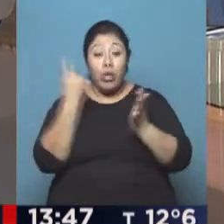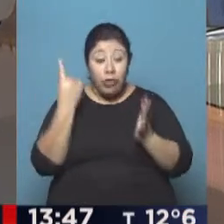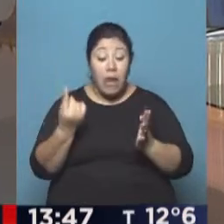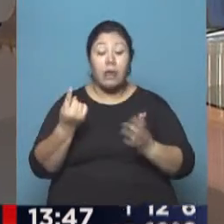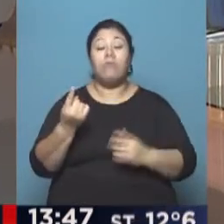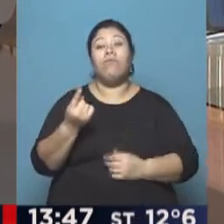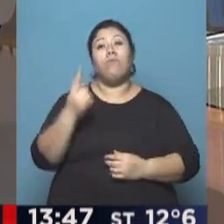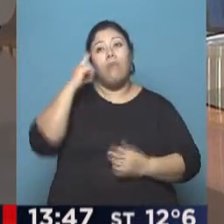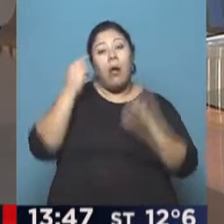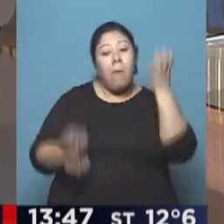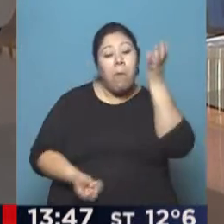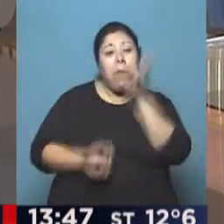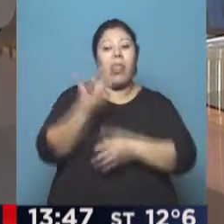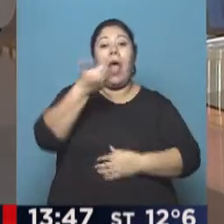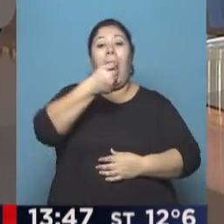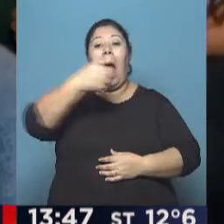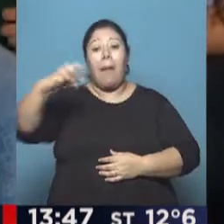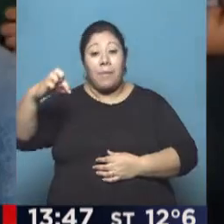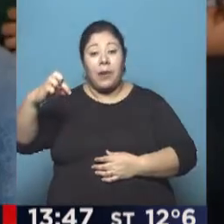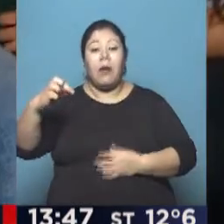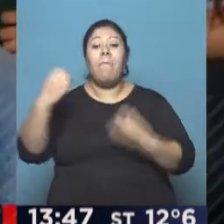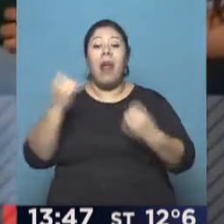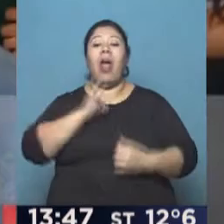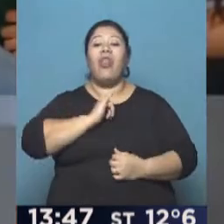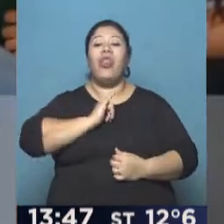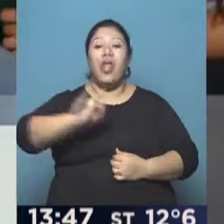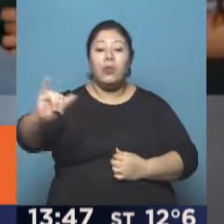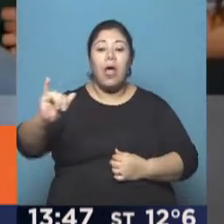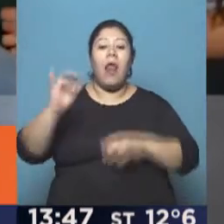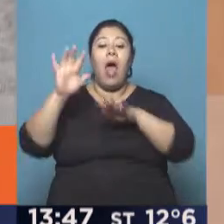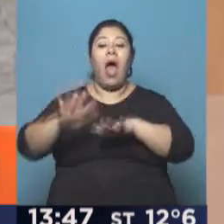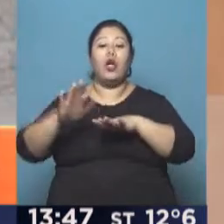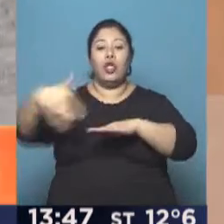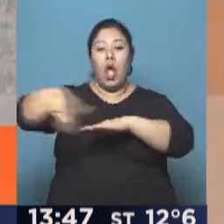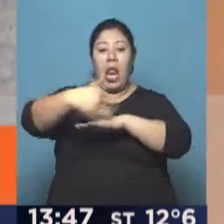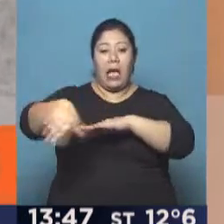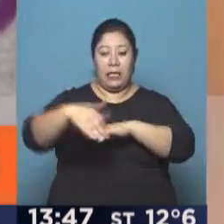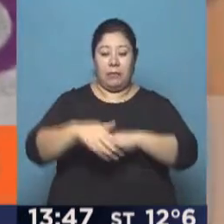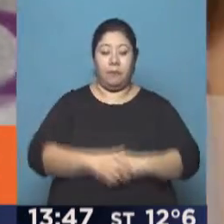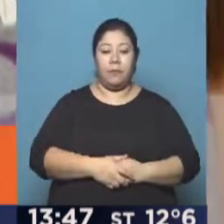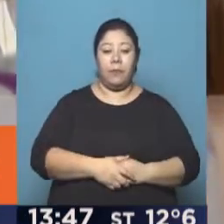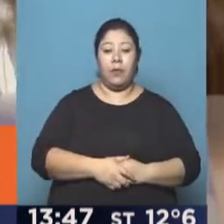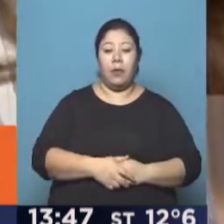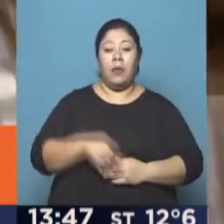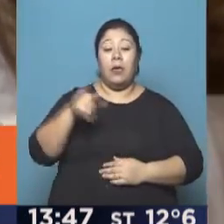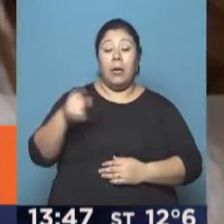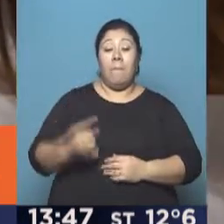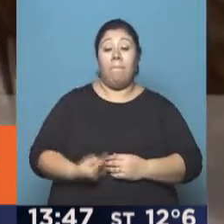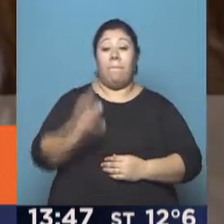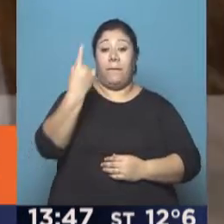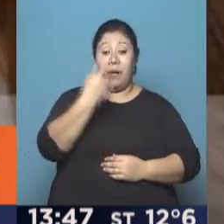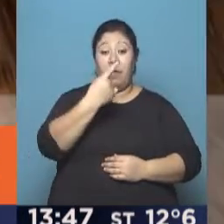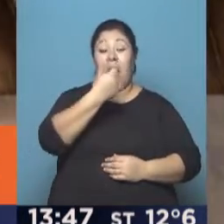para denunciar acoso callejero. La Asociación Chicas en Tecnología premió el proyecto de aplicación para teléfonos